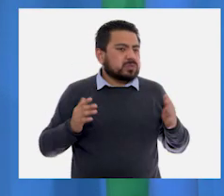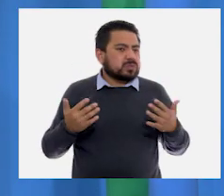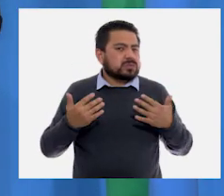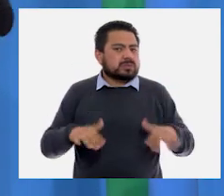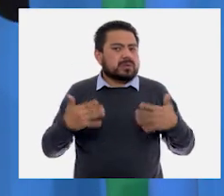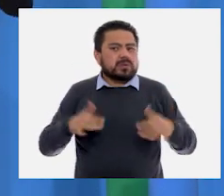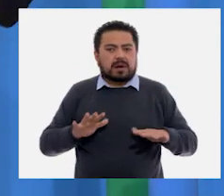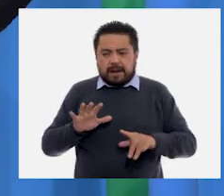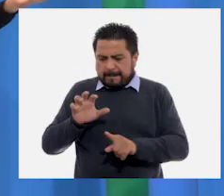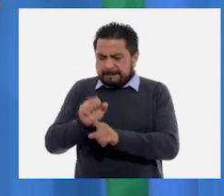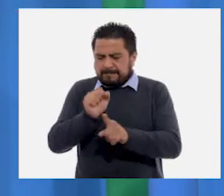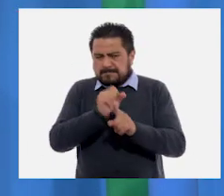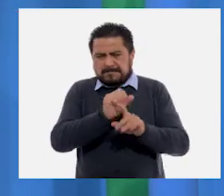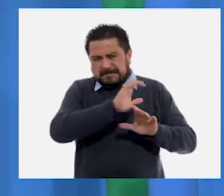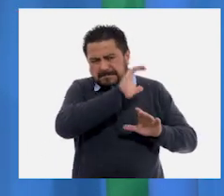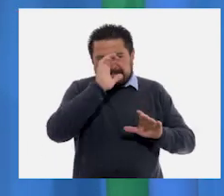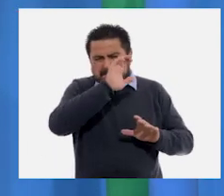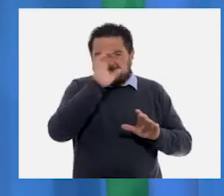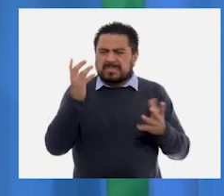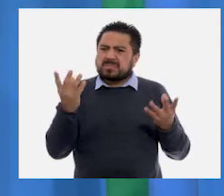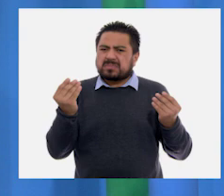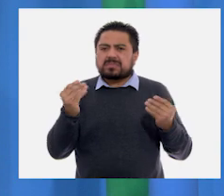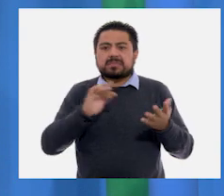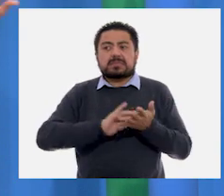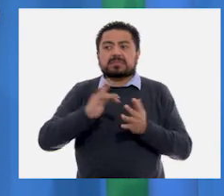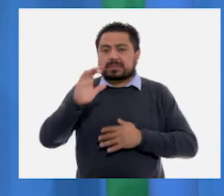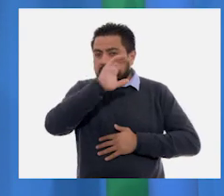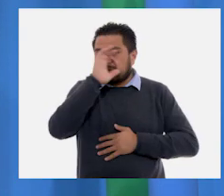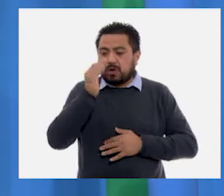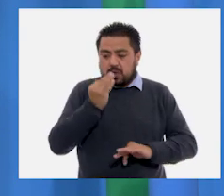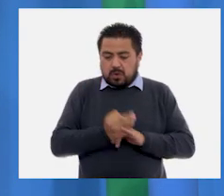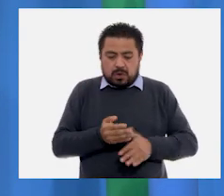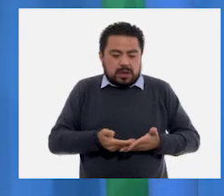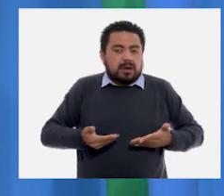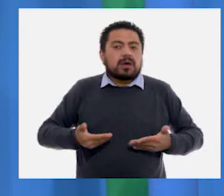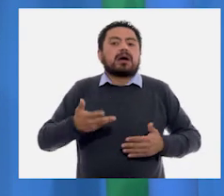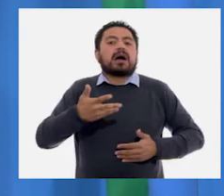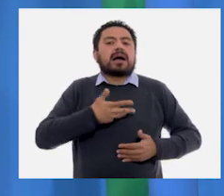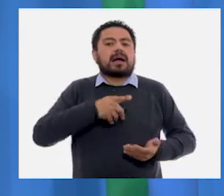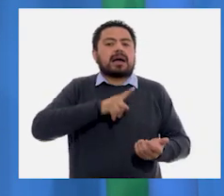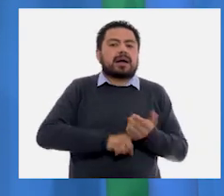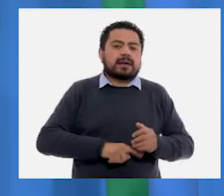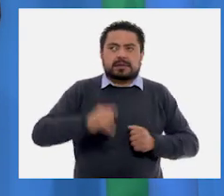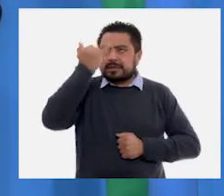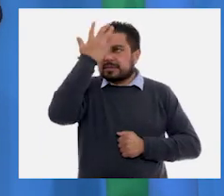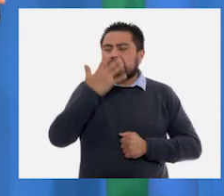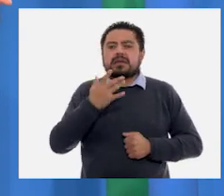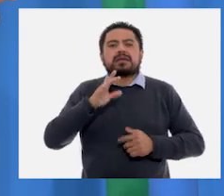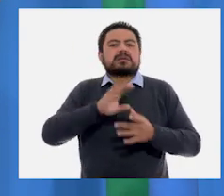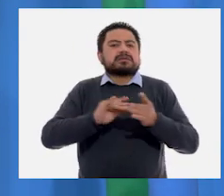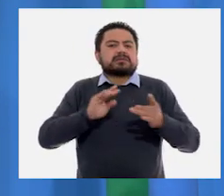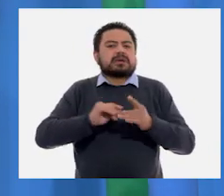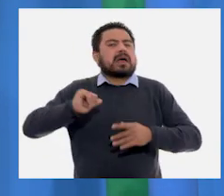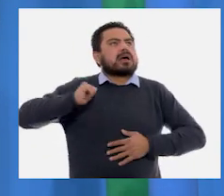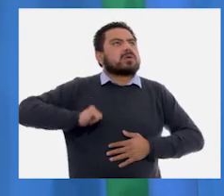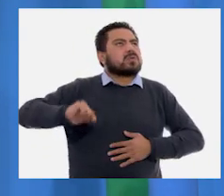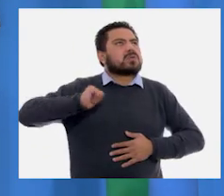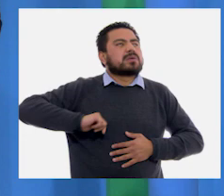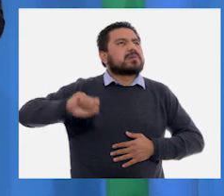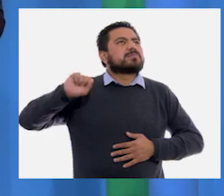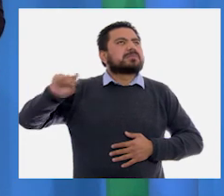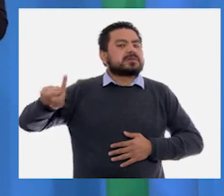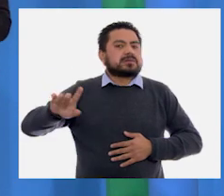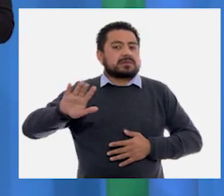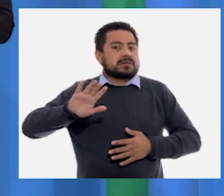Se capturaron miles de fotos y gracias a las fotos es que hoy en día tenemos imágenes que retratan el mundo de ese entonces.